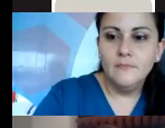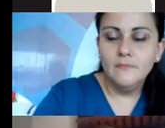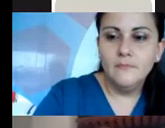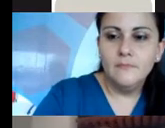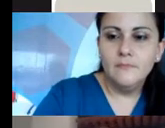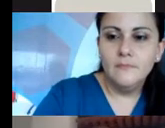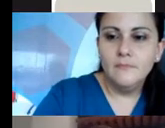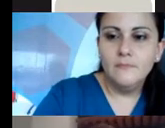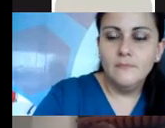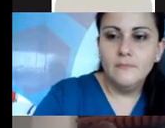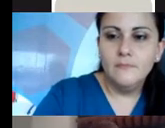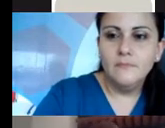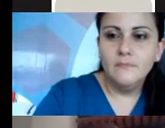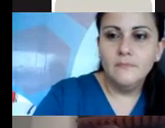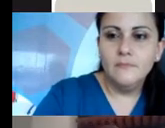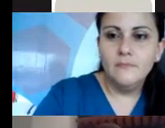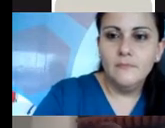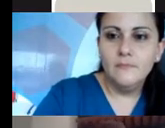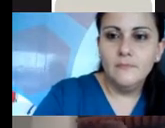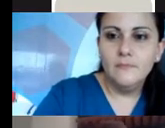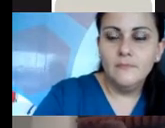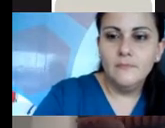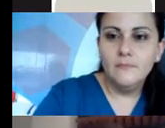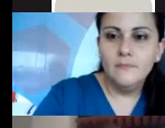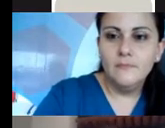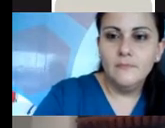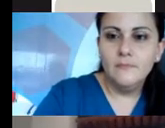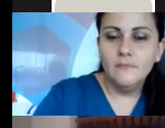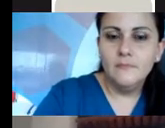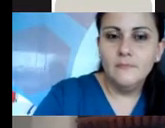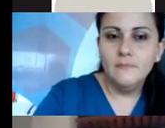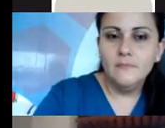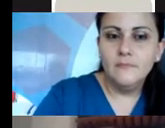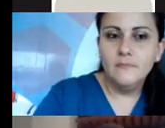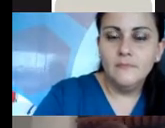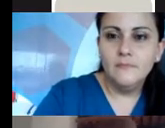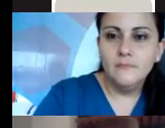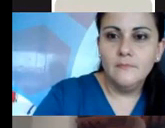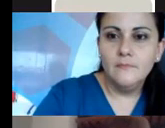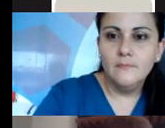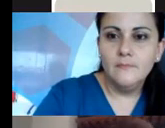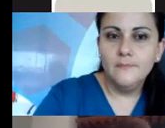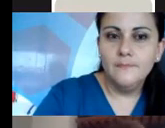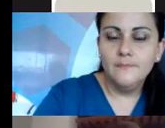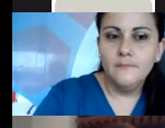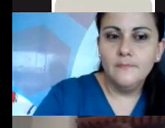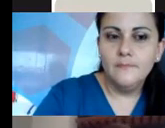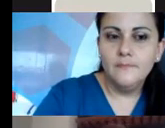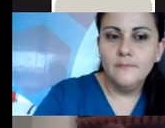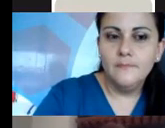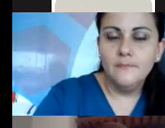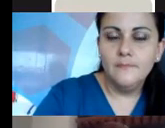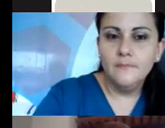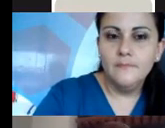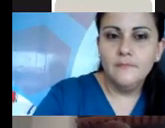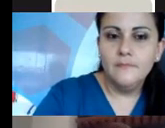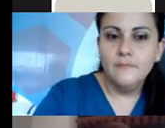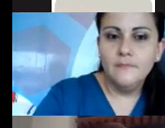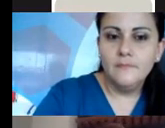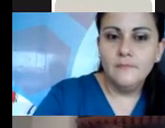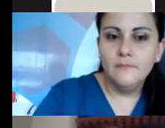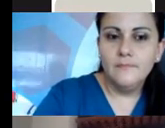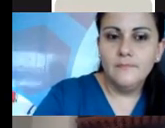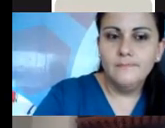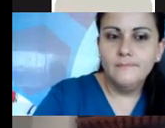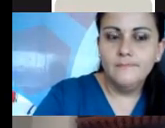rompe fácilmente, se raya, pierde la transparencia, el niño no ve más, ¿ok? Y sobre todo este riesgo grande de corte, de rotura.